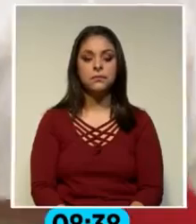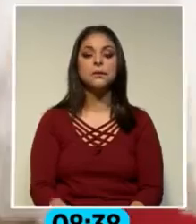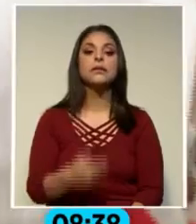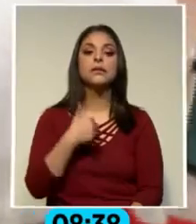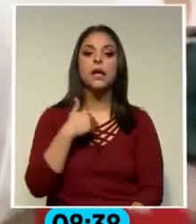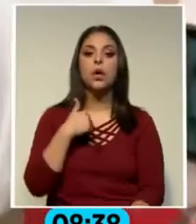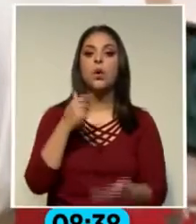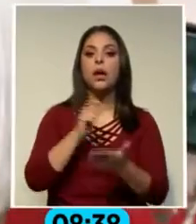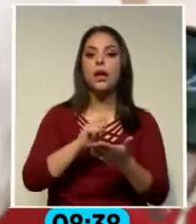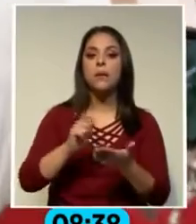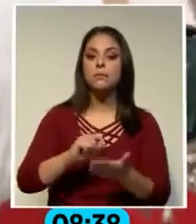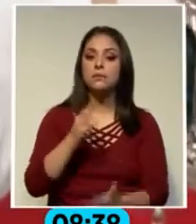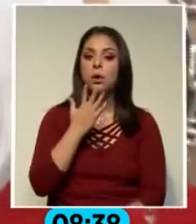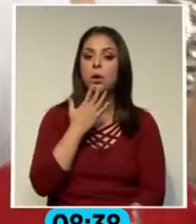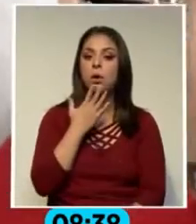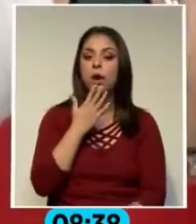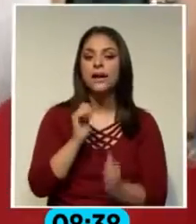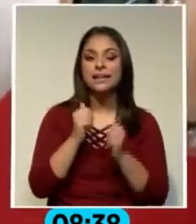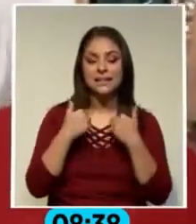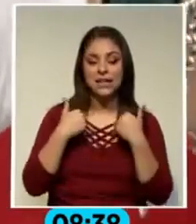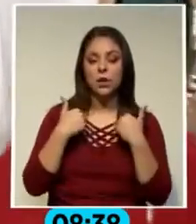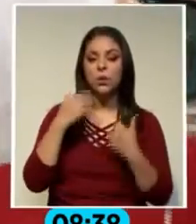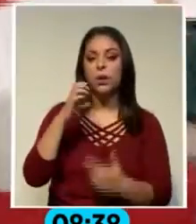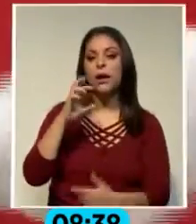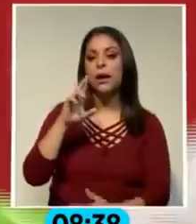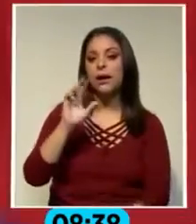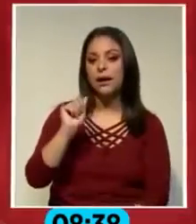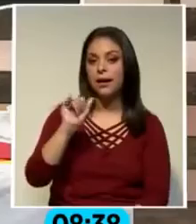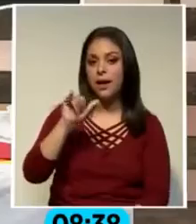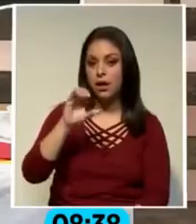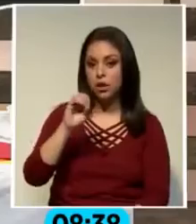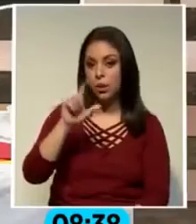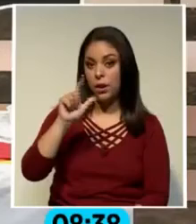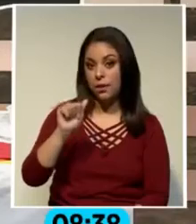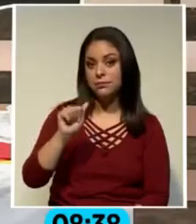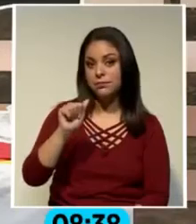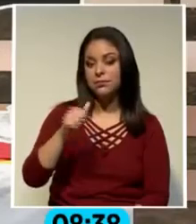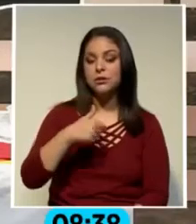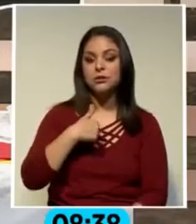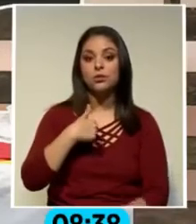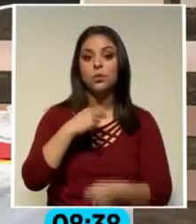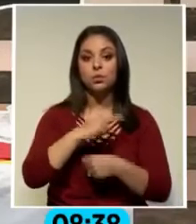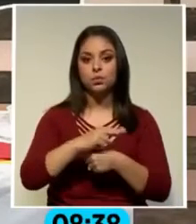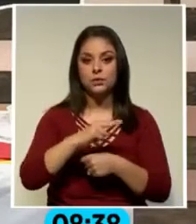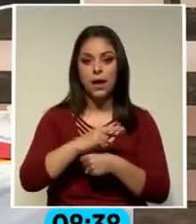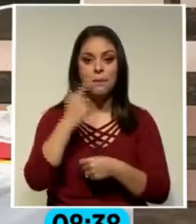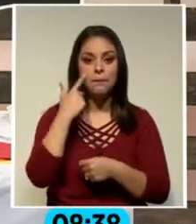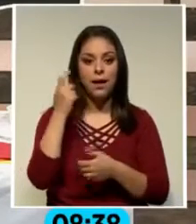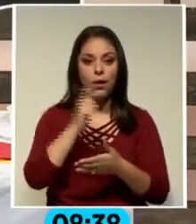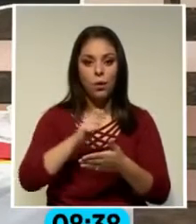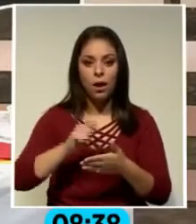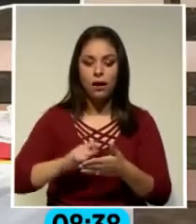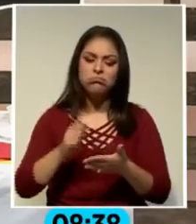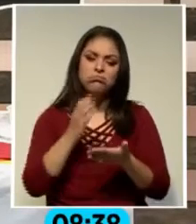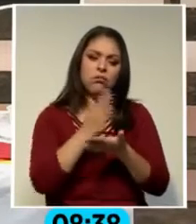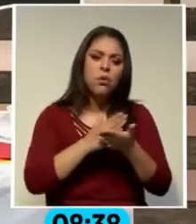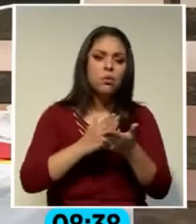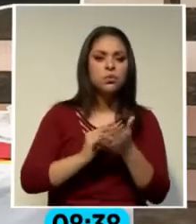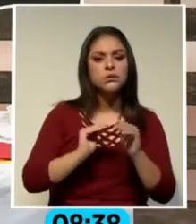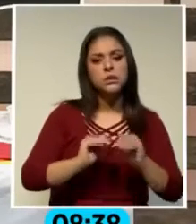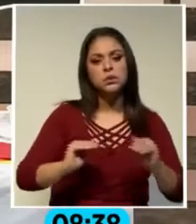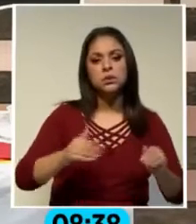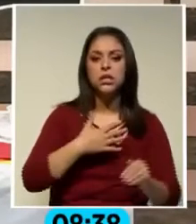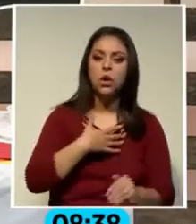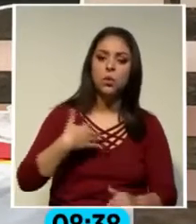tengo crayolas para utilizar, que puedo usar para colorear. Algunos niños les gustan más las crayolas, otros niños les gustan